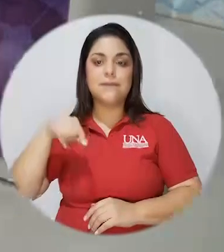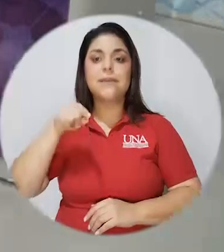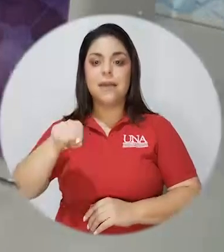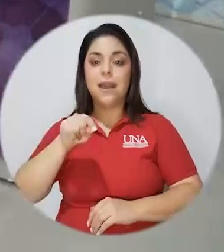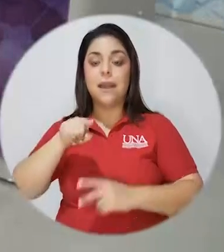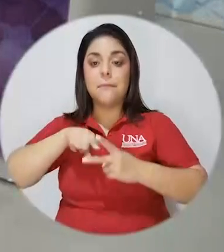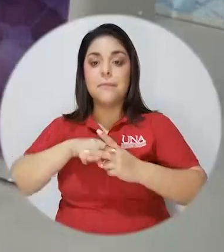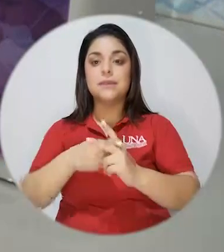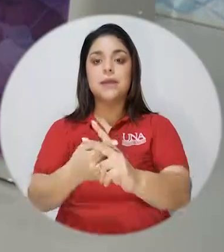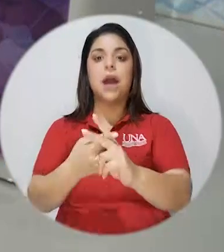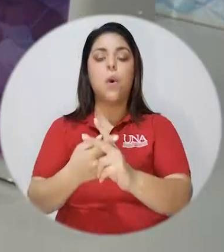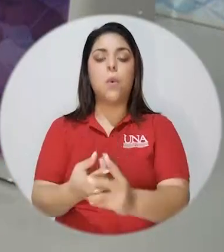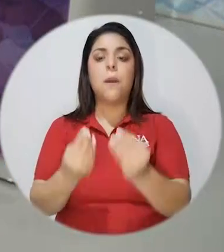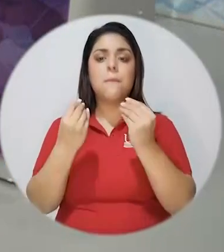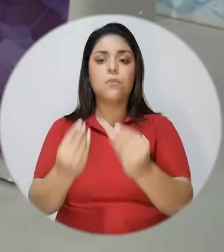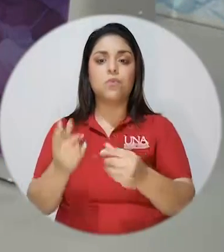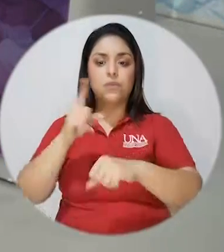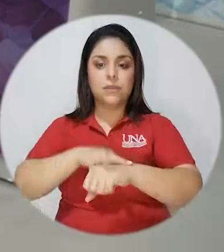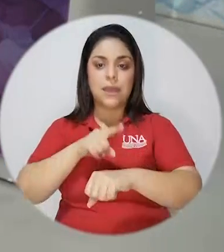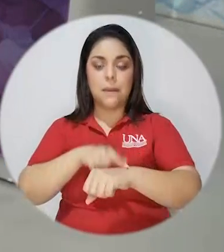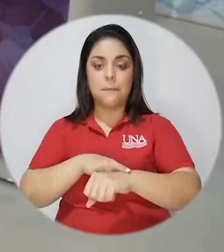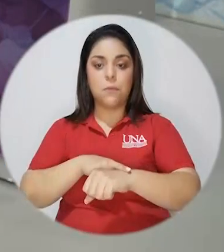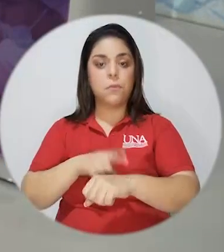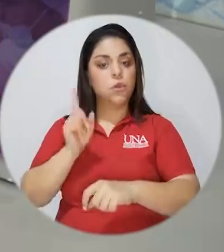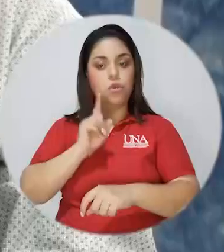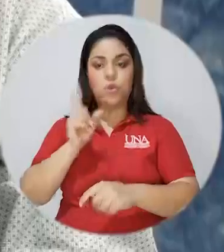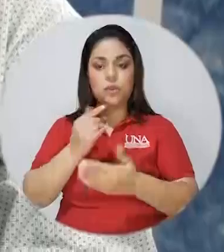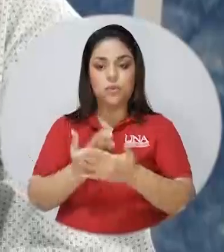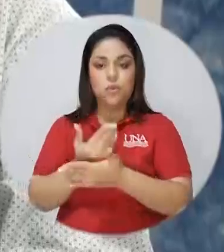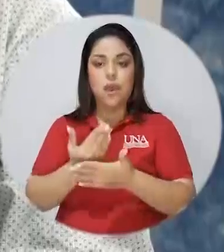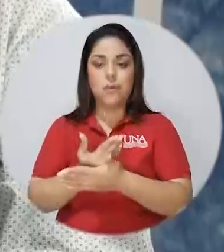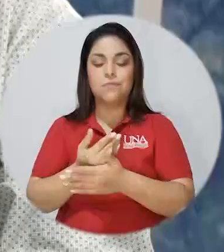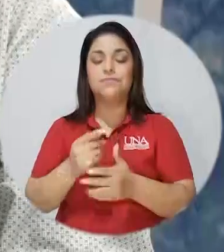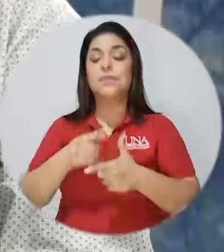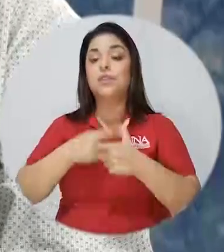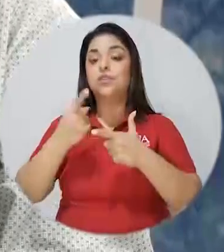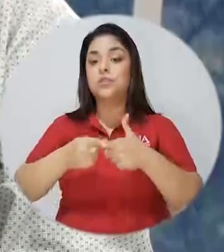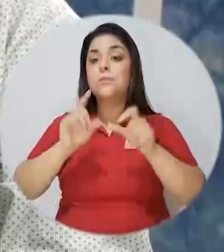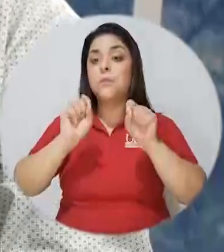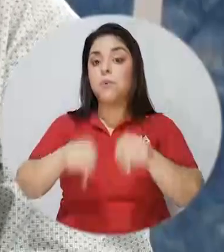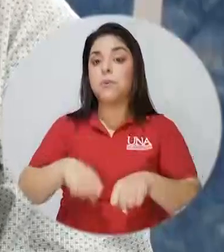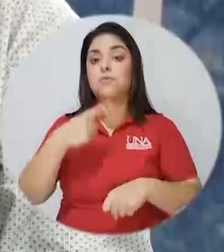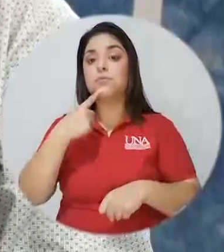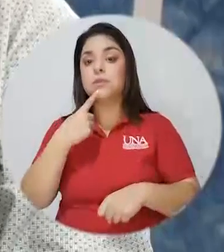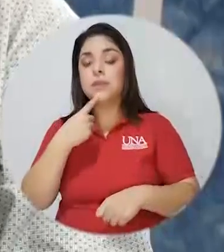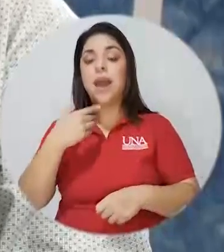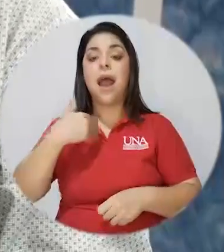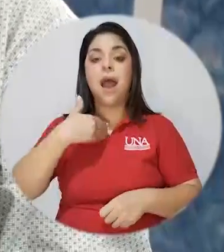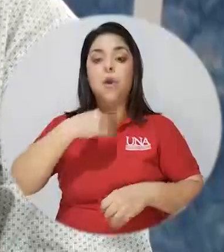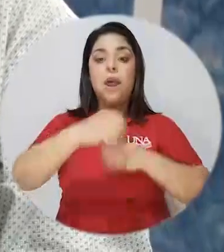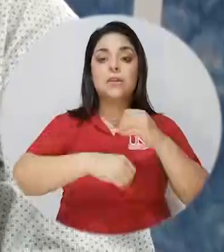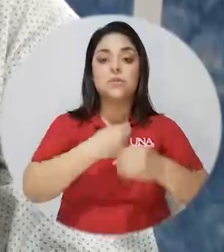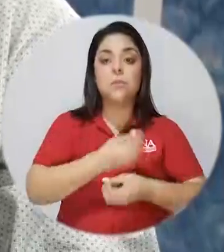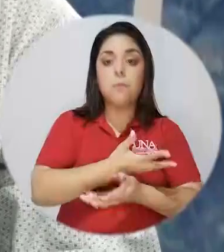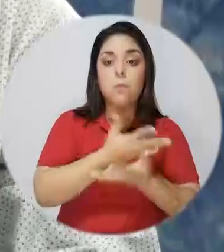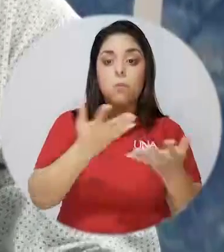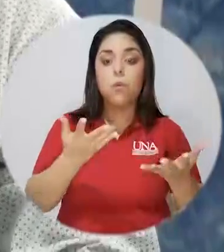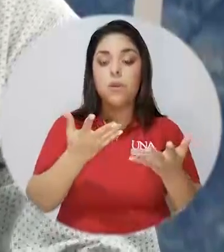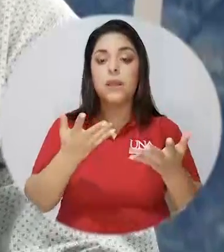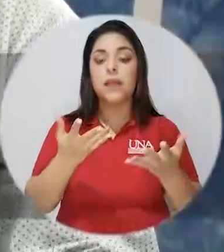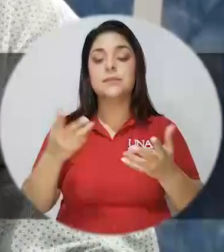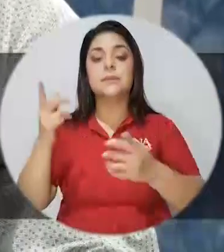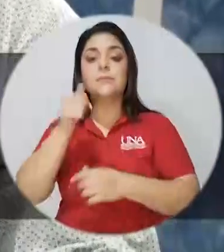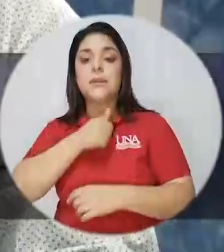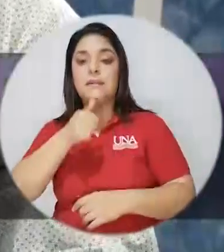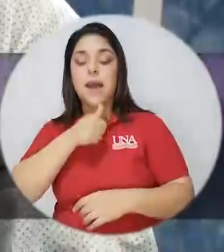en esta área desde hace mucho tiempo y no es nuevo. Entonces podemos decir que hay organizaciones públicas y privadas que ya